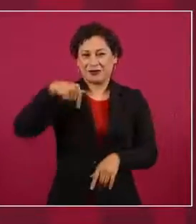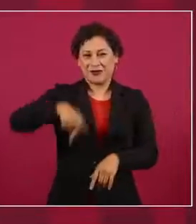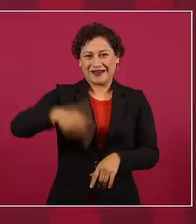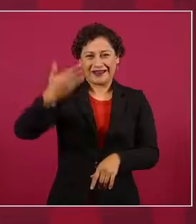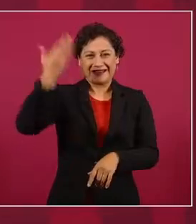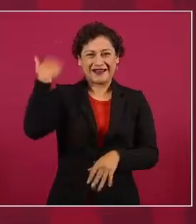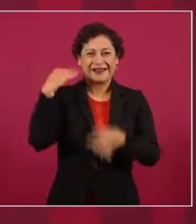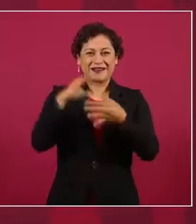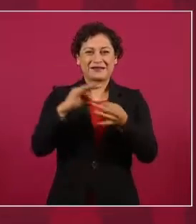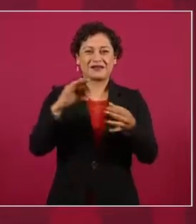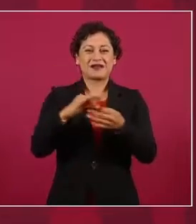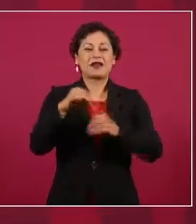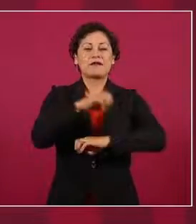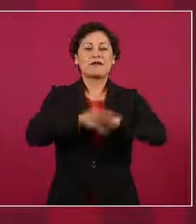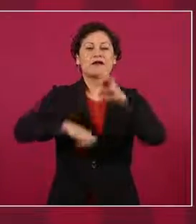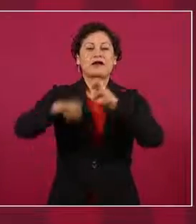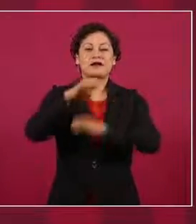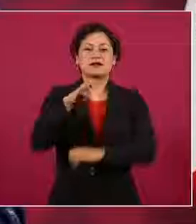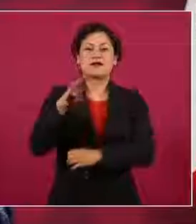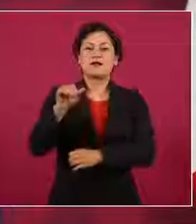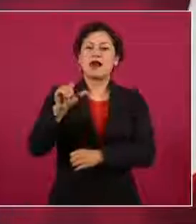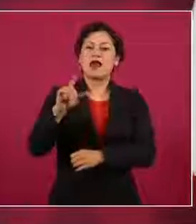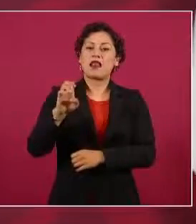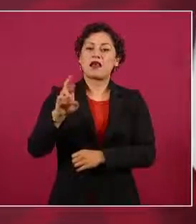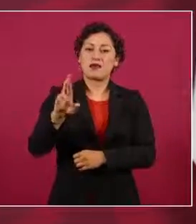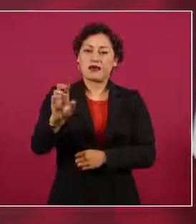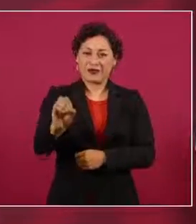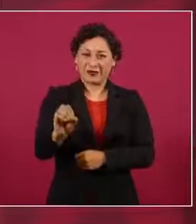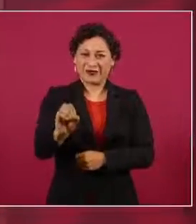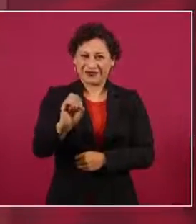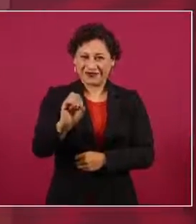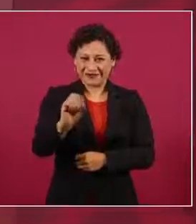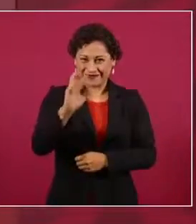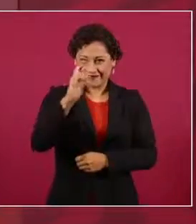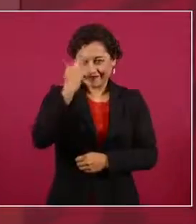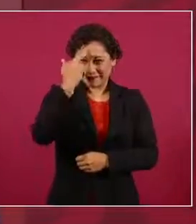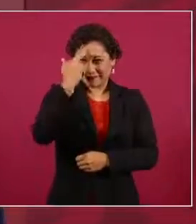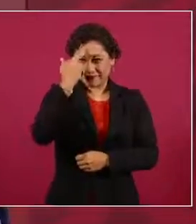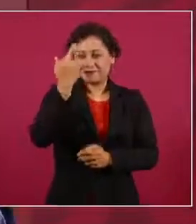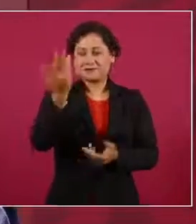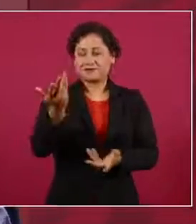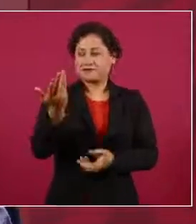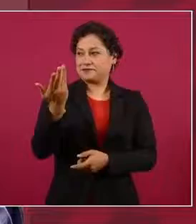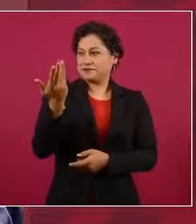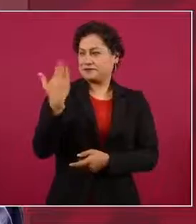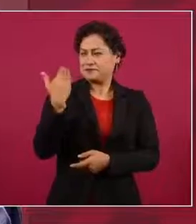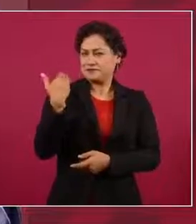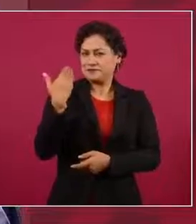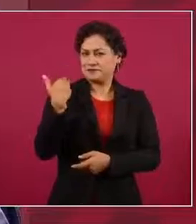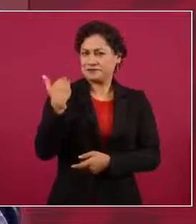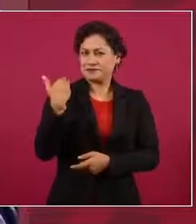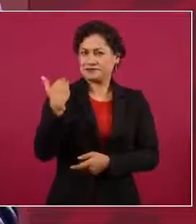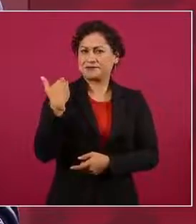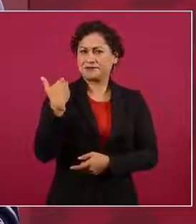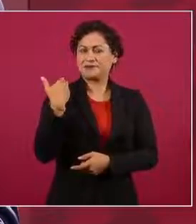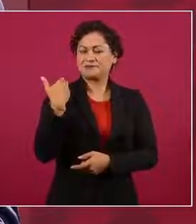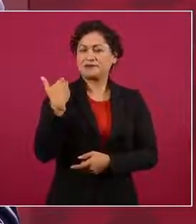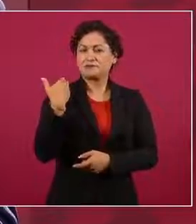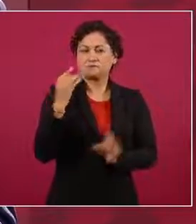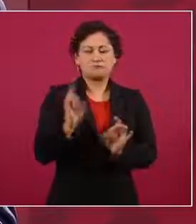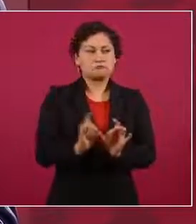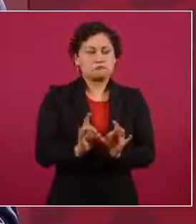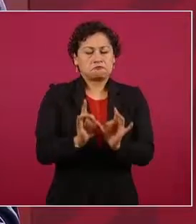estadounidense, que de repente, hace unos días, empezó